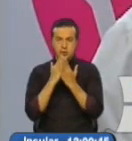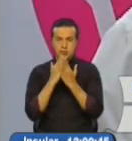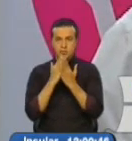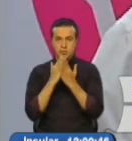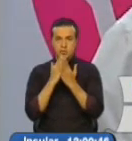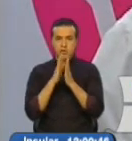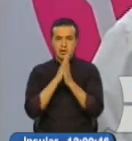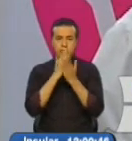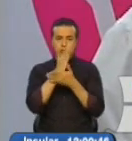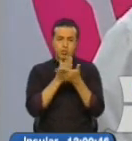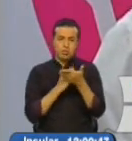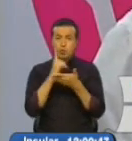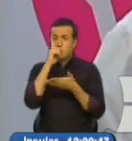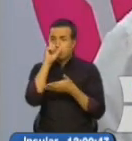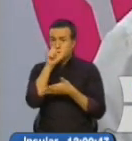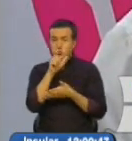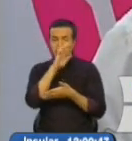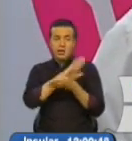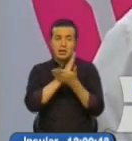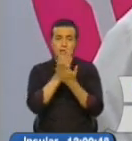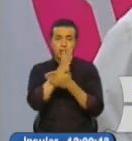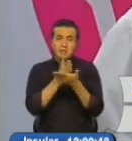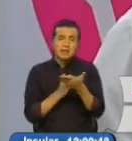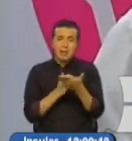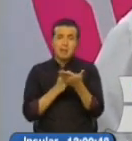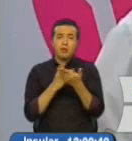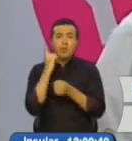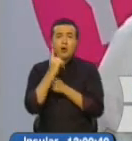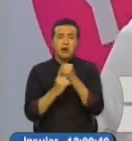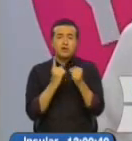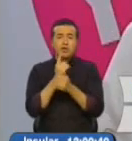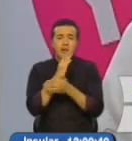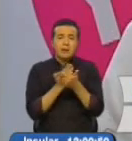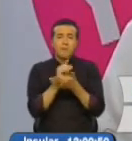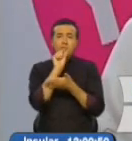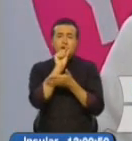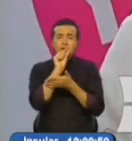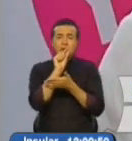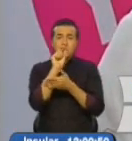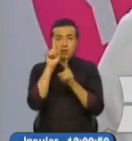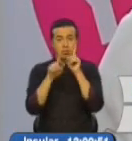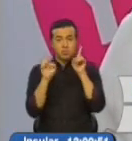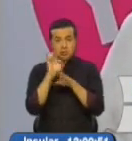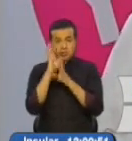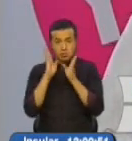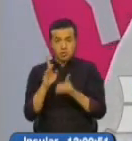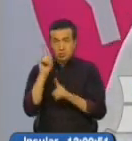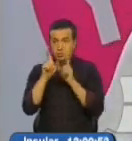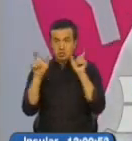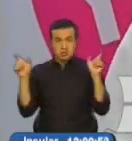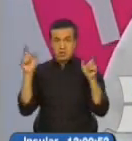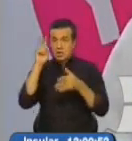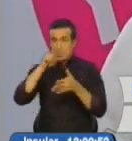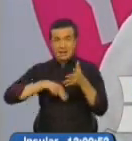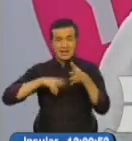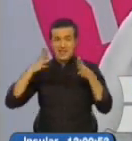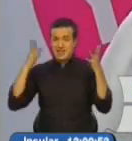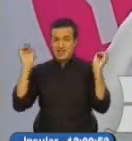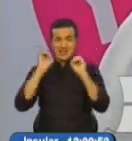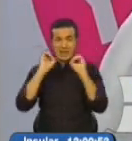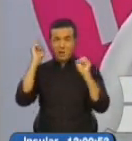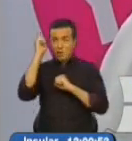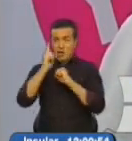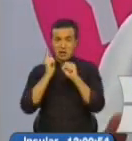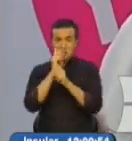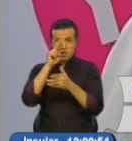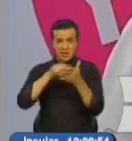un libro por persona al año. Esto significa que hay ecuatorianos o ecuatorianas que no leen un solo libro durante el